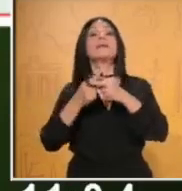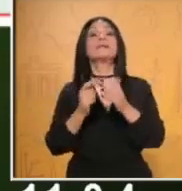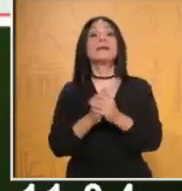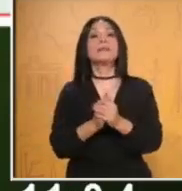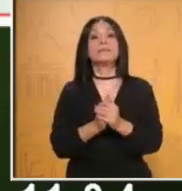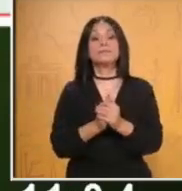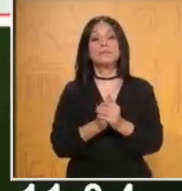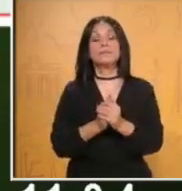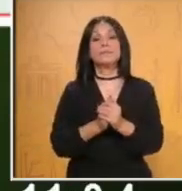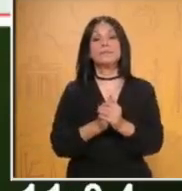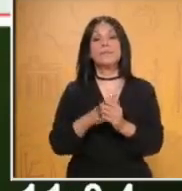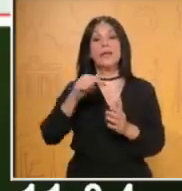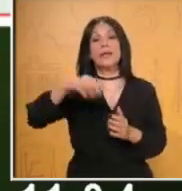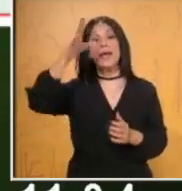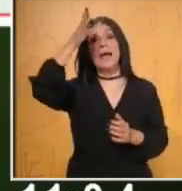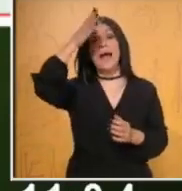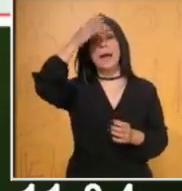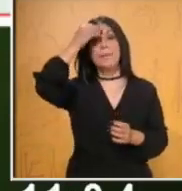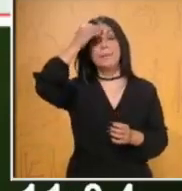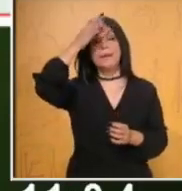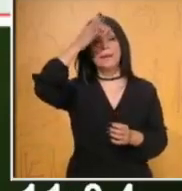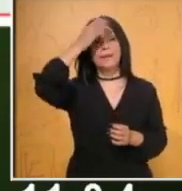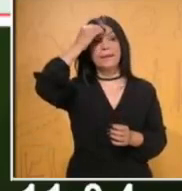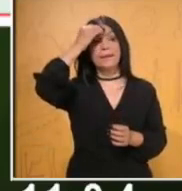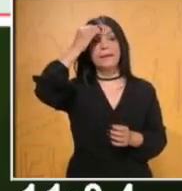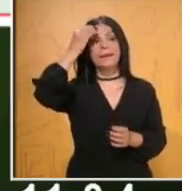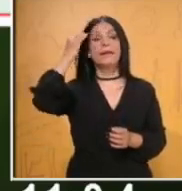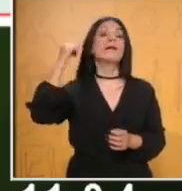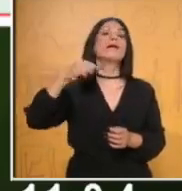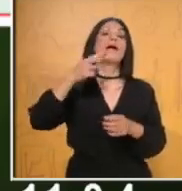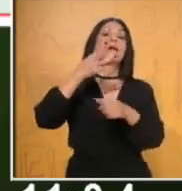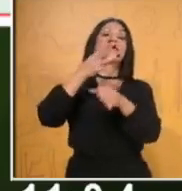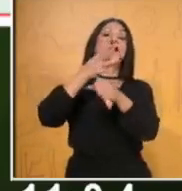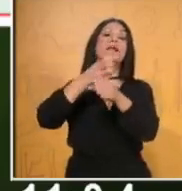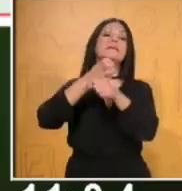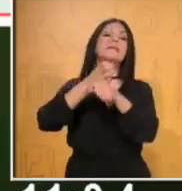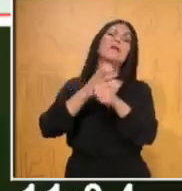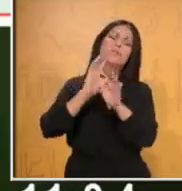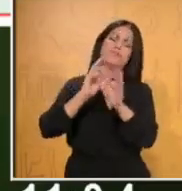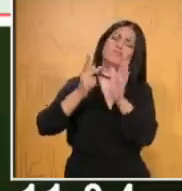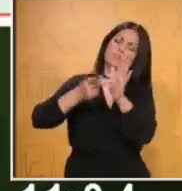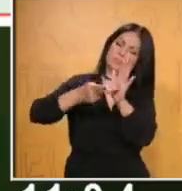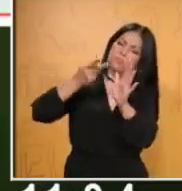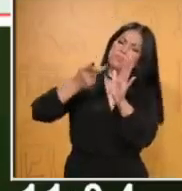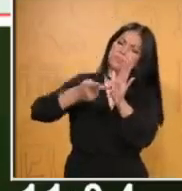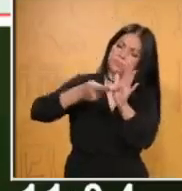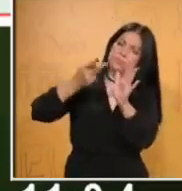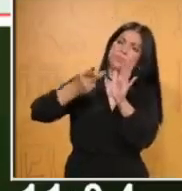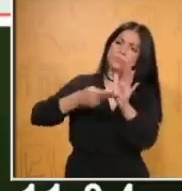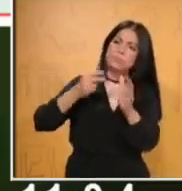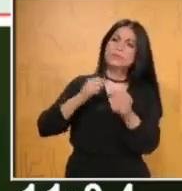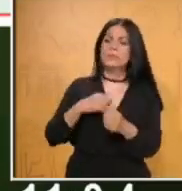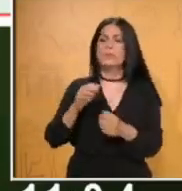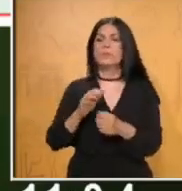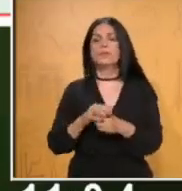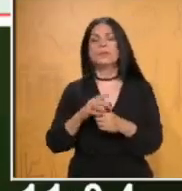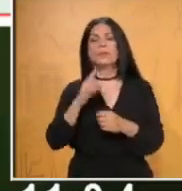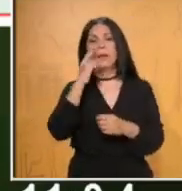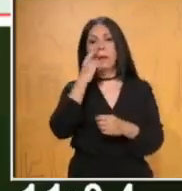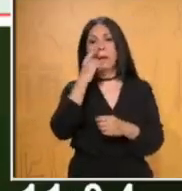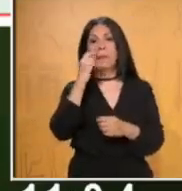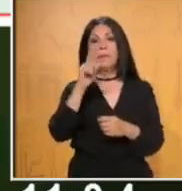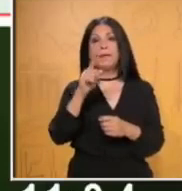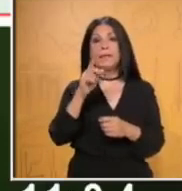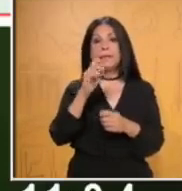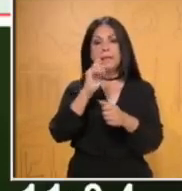los aprendizajes esperados para el día de hoy es tercer grado, repaso, identificación de ángulos como resultados de cambios de